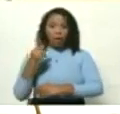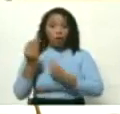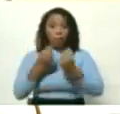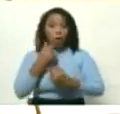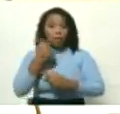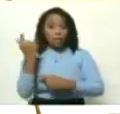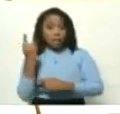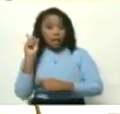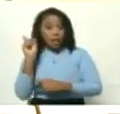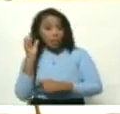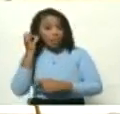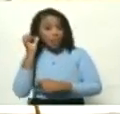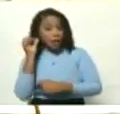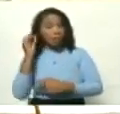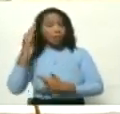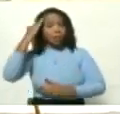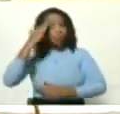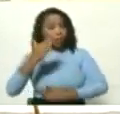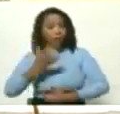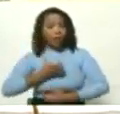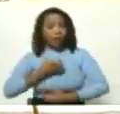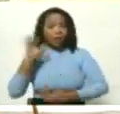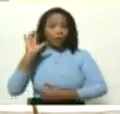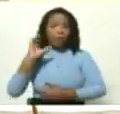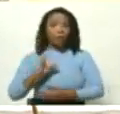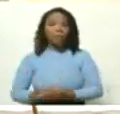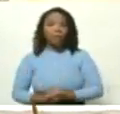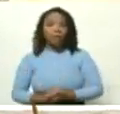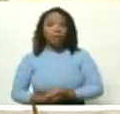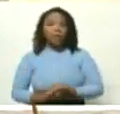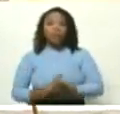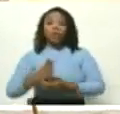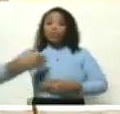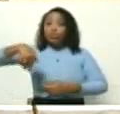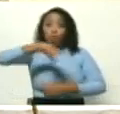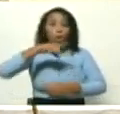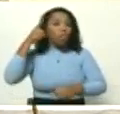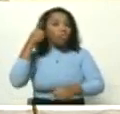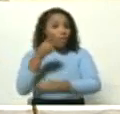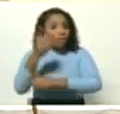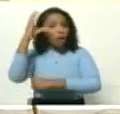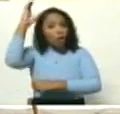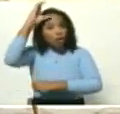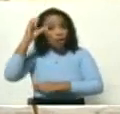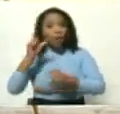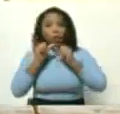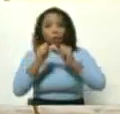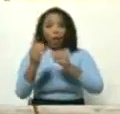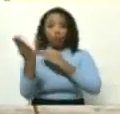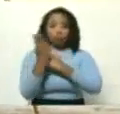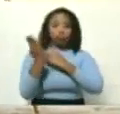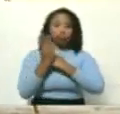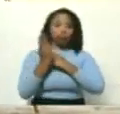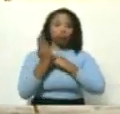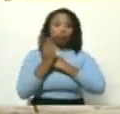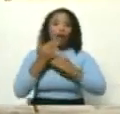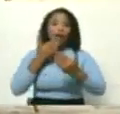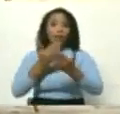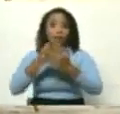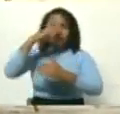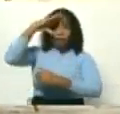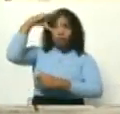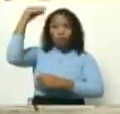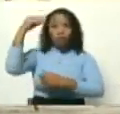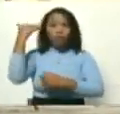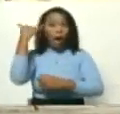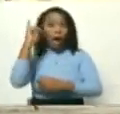Meléndez. Primero tiene que haber una convocatoria a la conciencia nuestra, de que bueno, tenemos que seguir protegiéndonos, gracias a Dios.